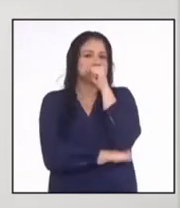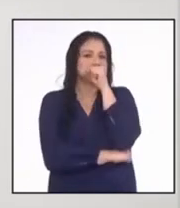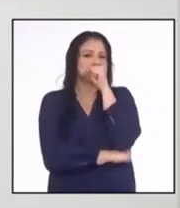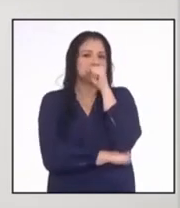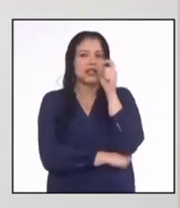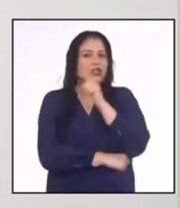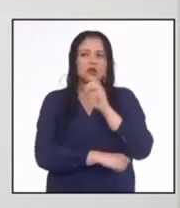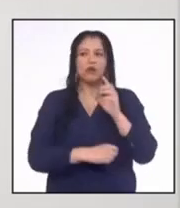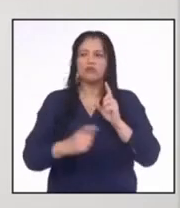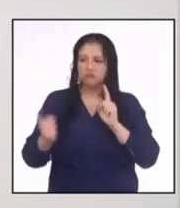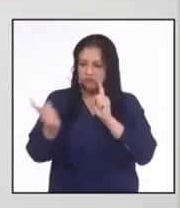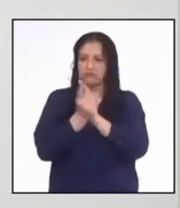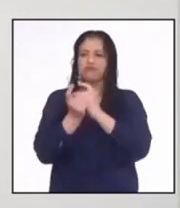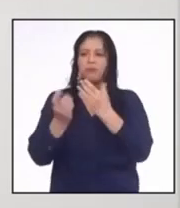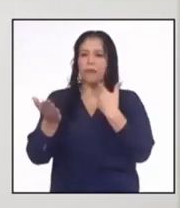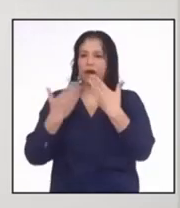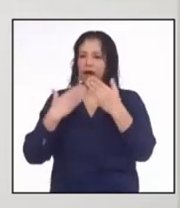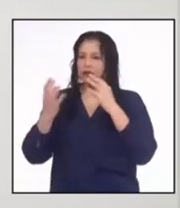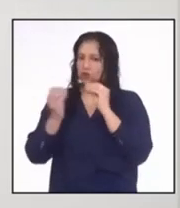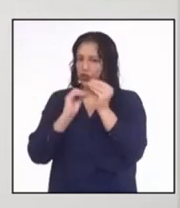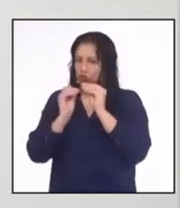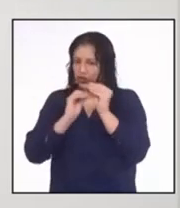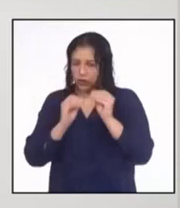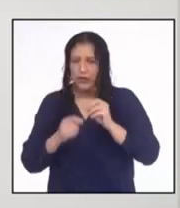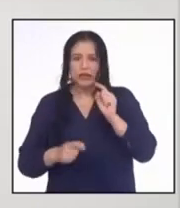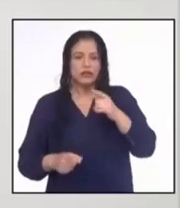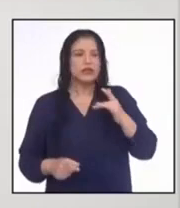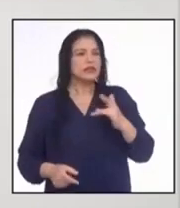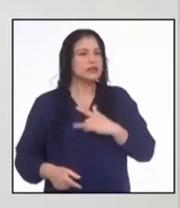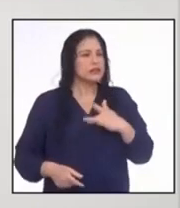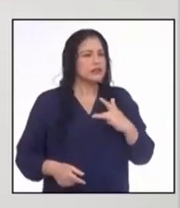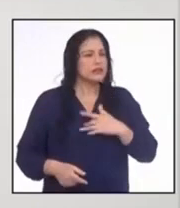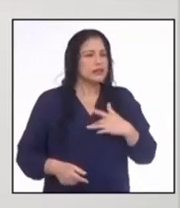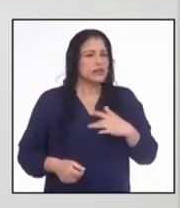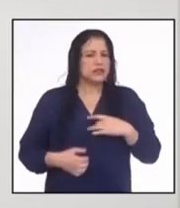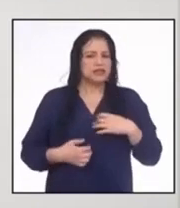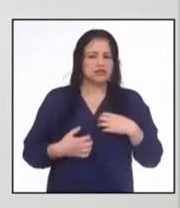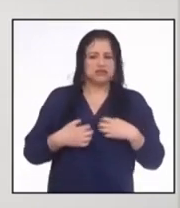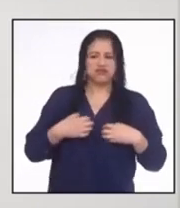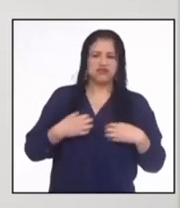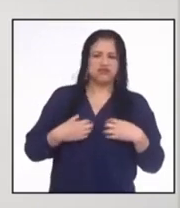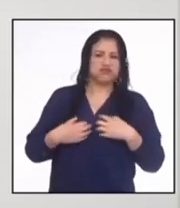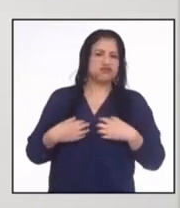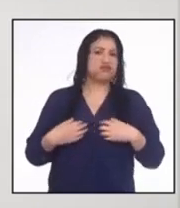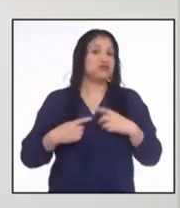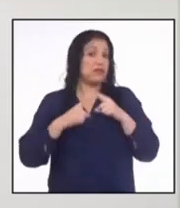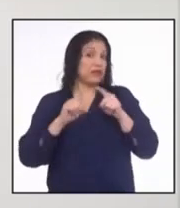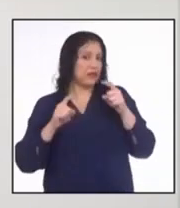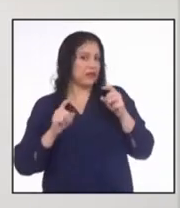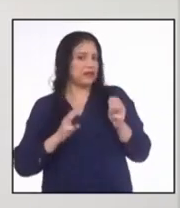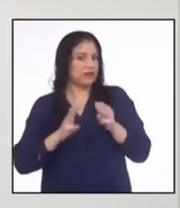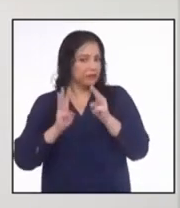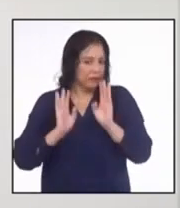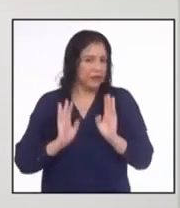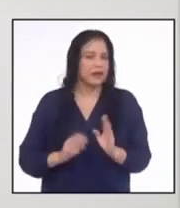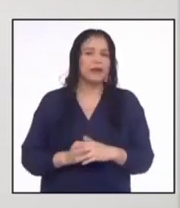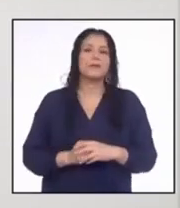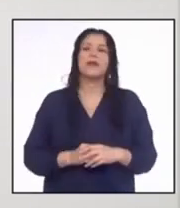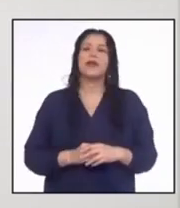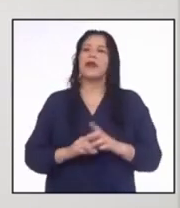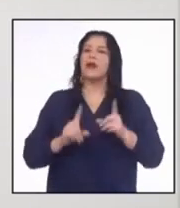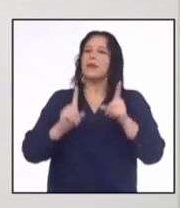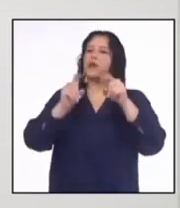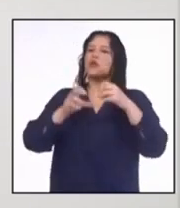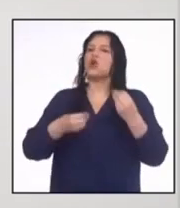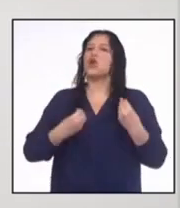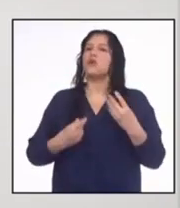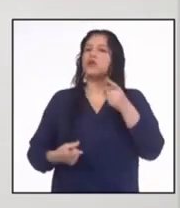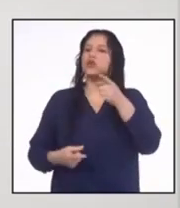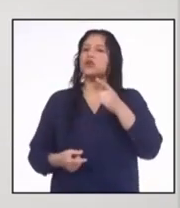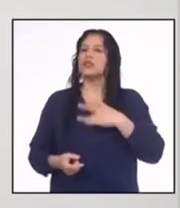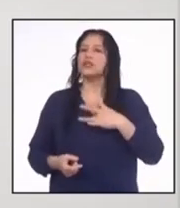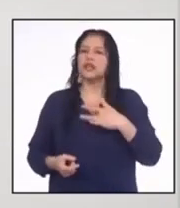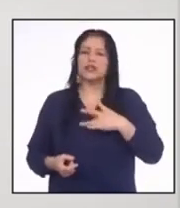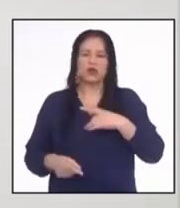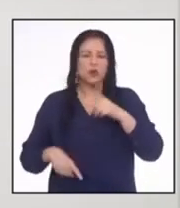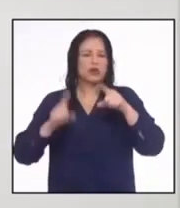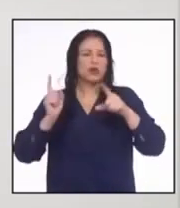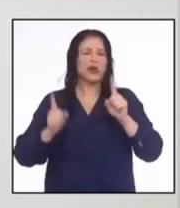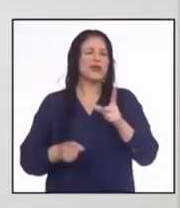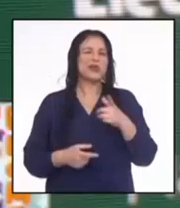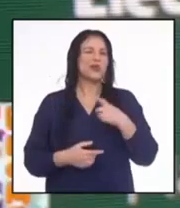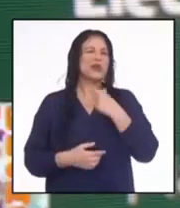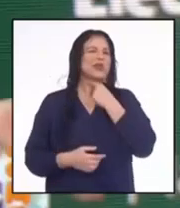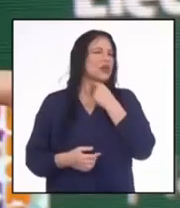ni lo aclara. Eso lo hace sentir o actuar de ciertas formas. ¿Cómo te sientes cuando algo no te termina